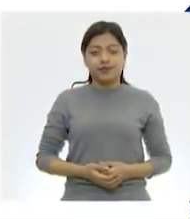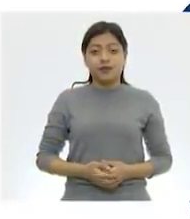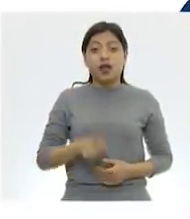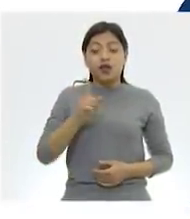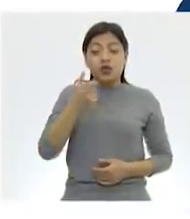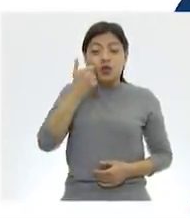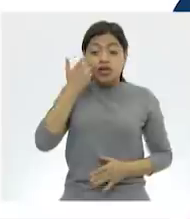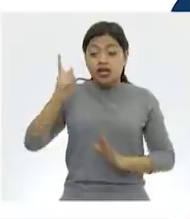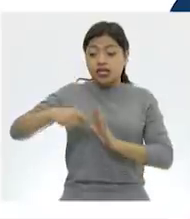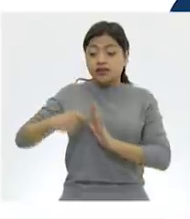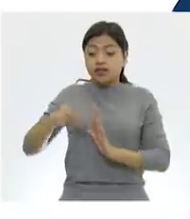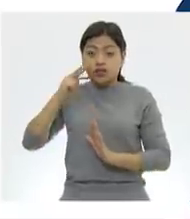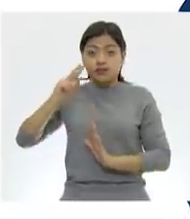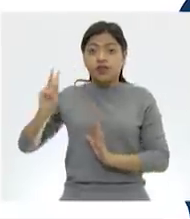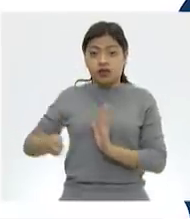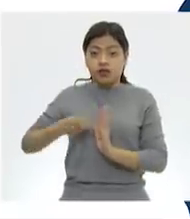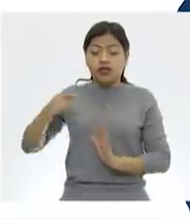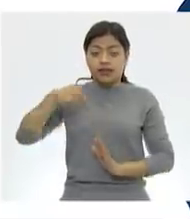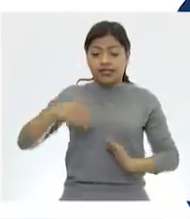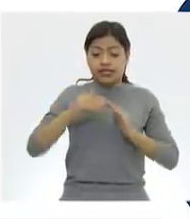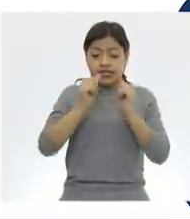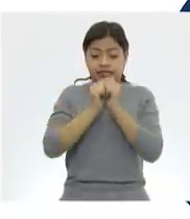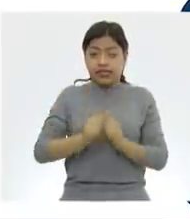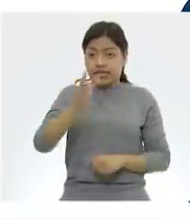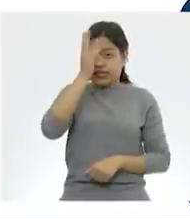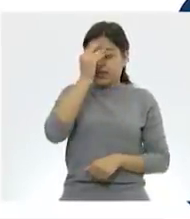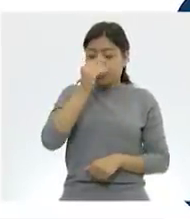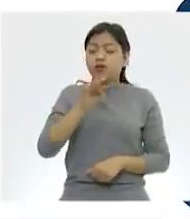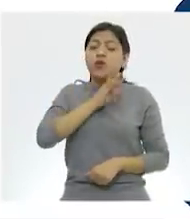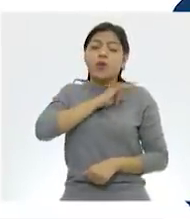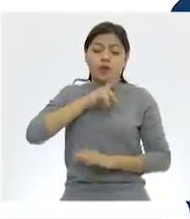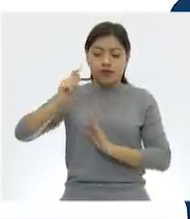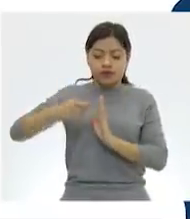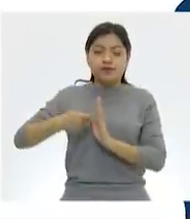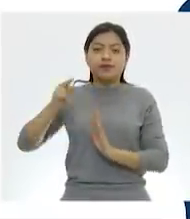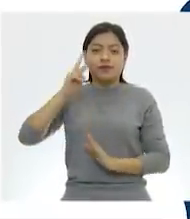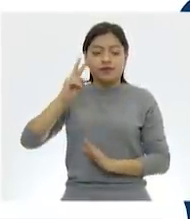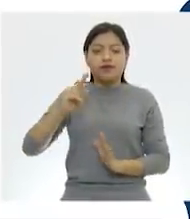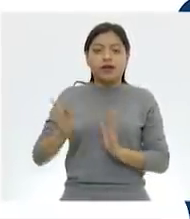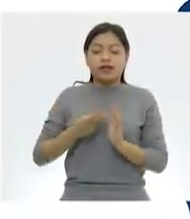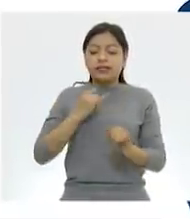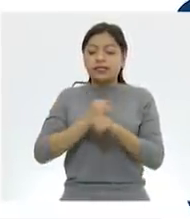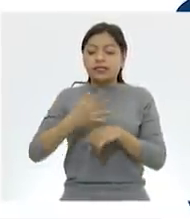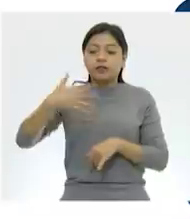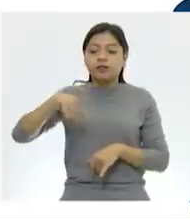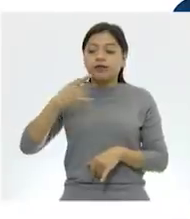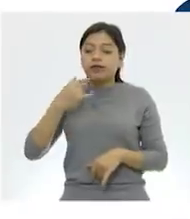conaliteg.sep.gov.mx. Si quieres volver a ver los programas de Aprende en Casa, los puedes encontrar en la siguiente liga: